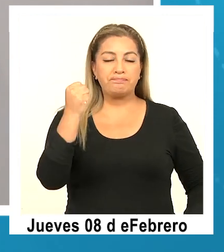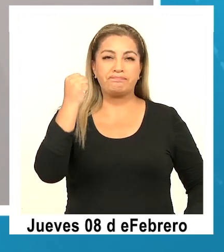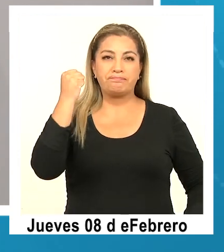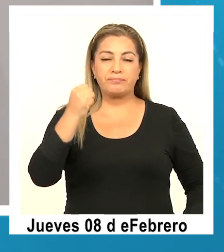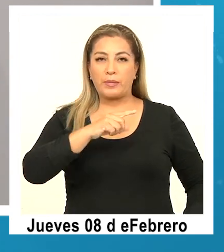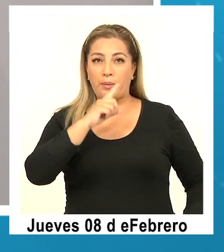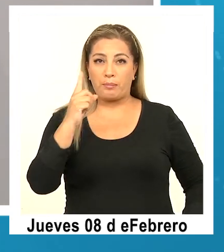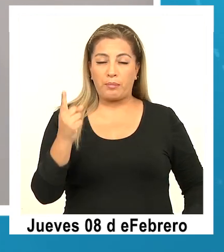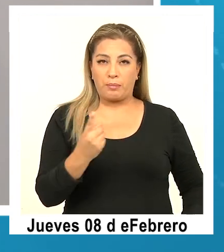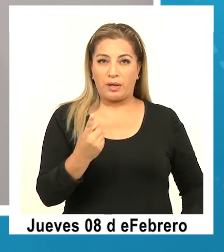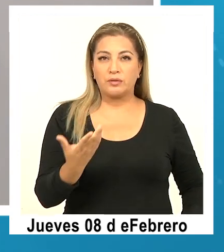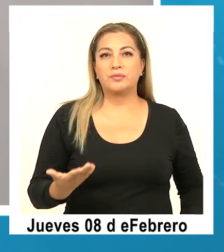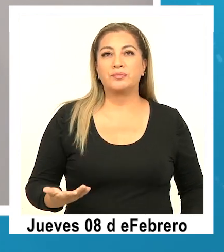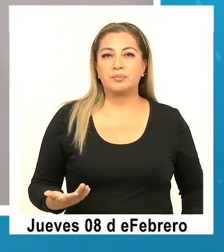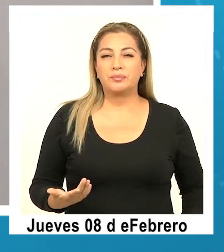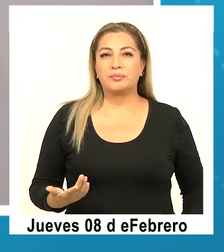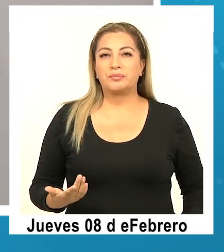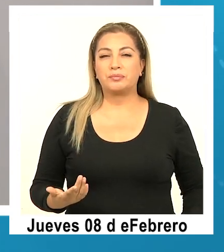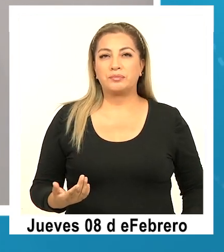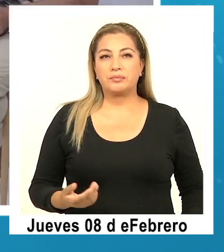queríamos primero, por supuesto,